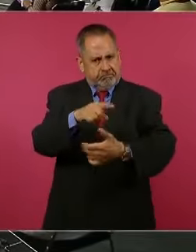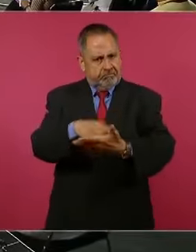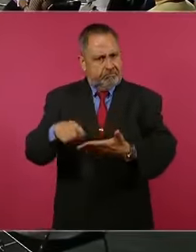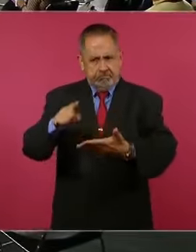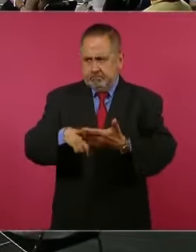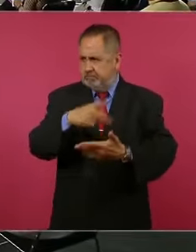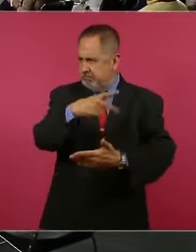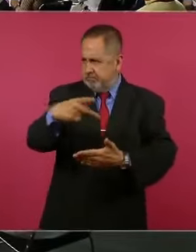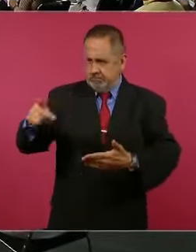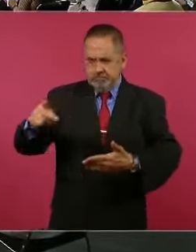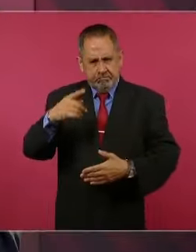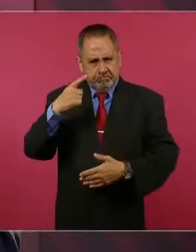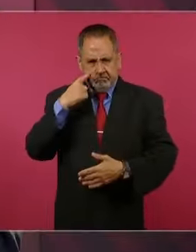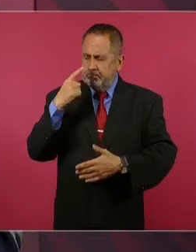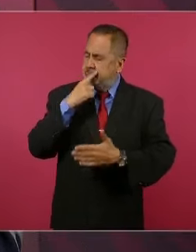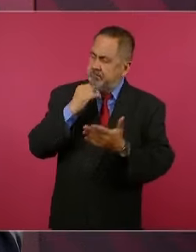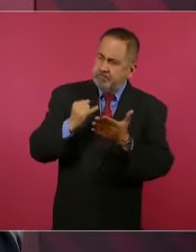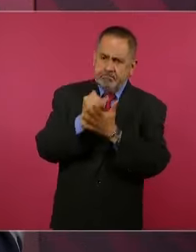la